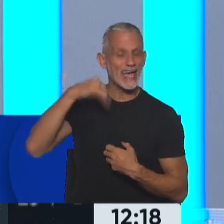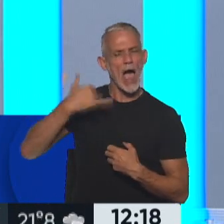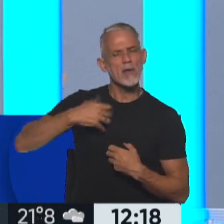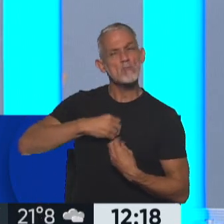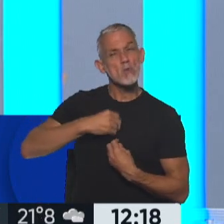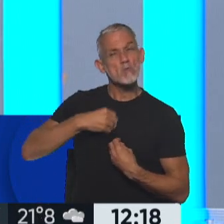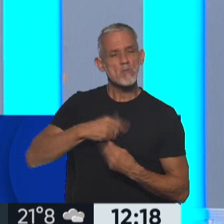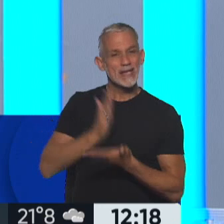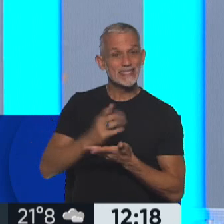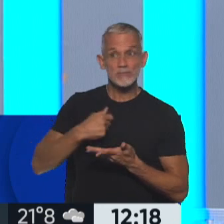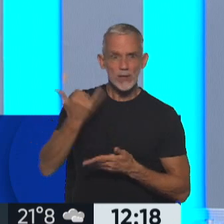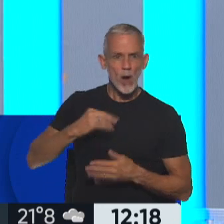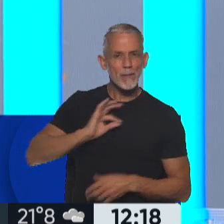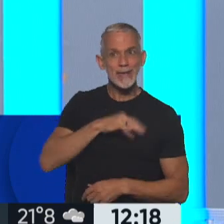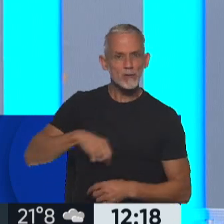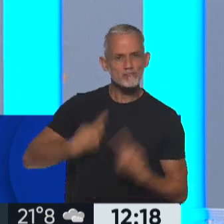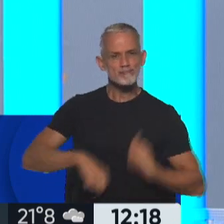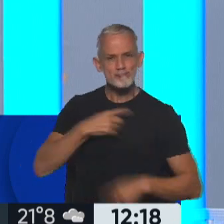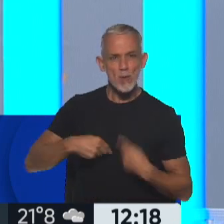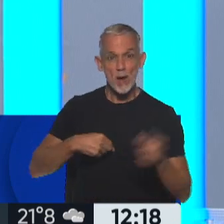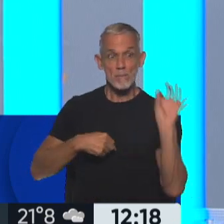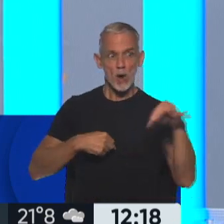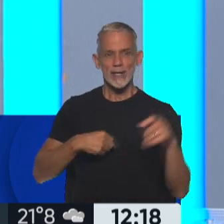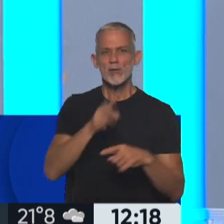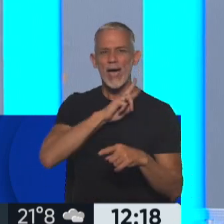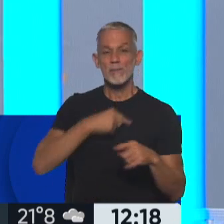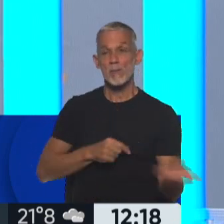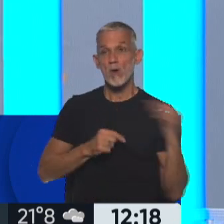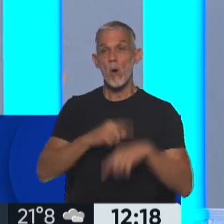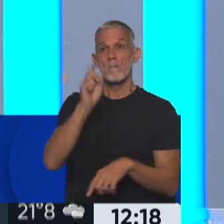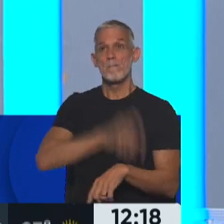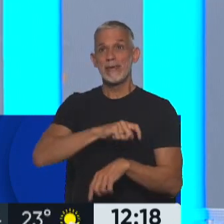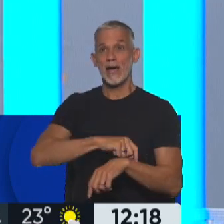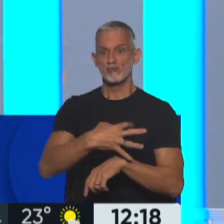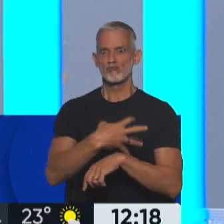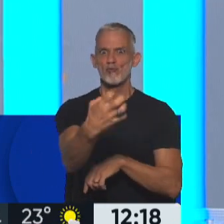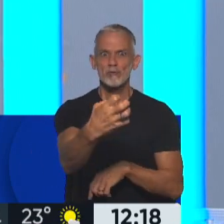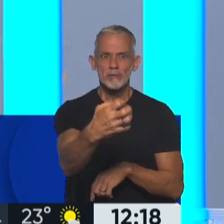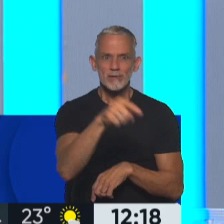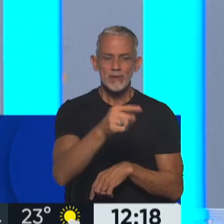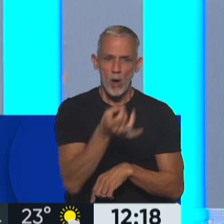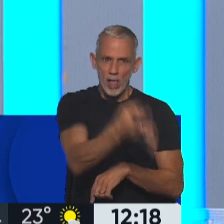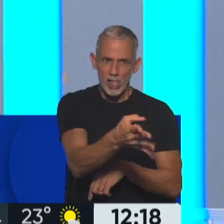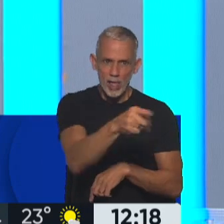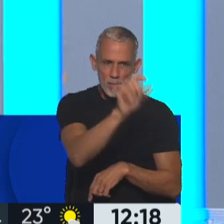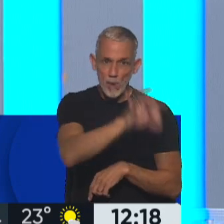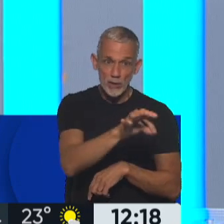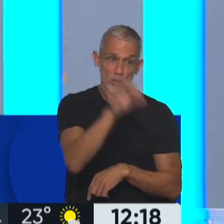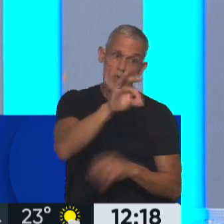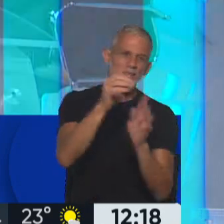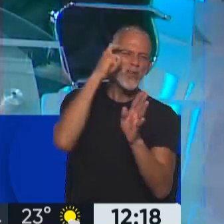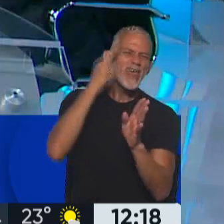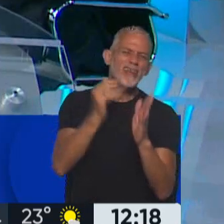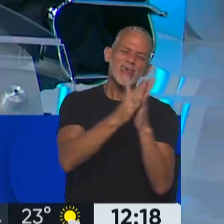tener síntomas e igual va a tener virus en sangre. Viene el mosquito, que es una hembra, lo pica a la persona, el mosquito se infecta, el mosquito después está 10